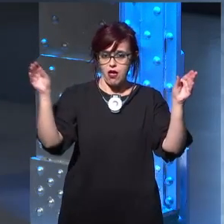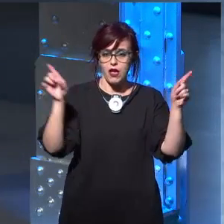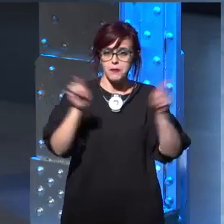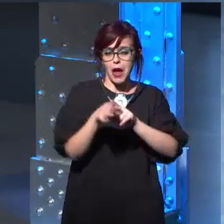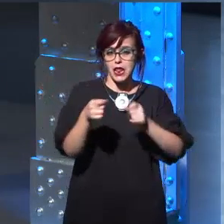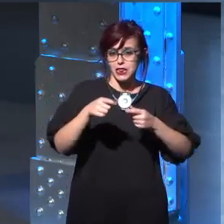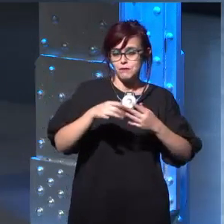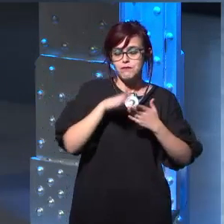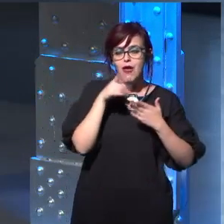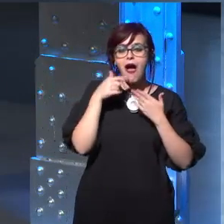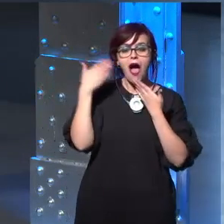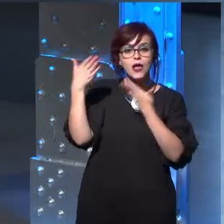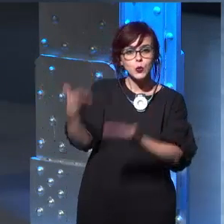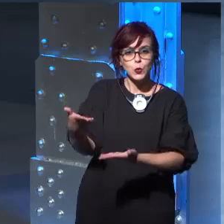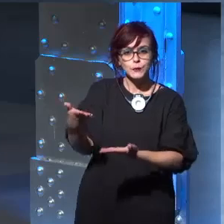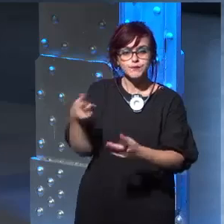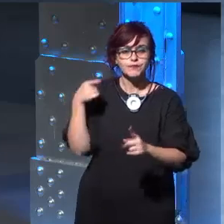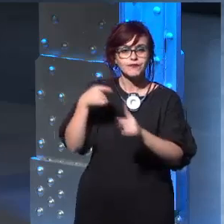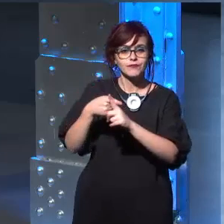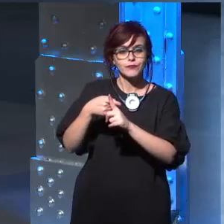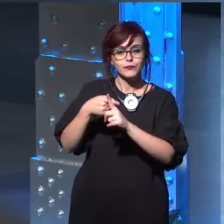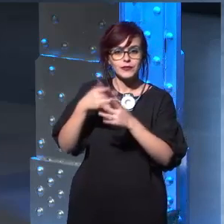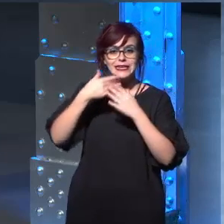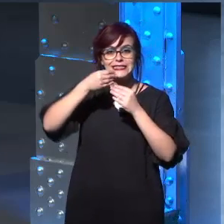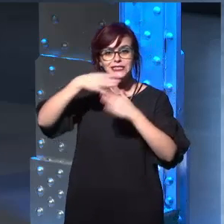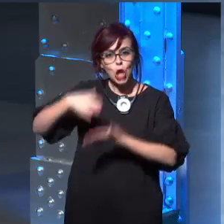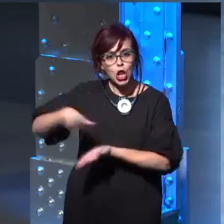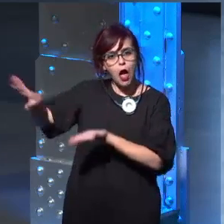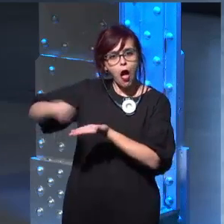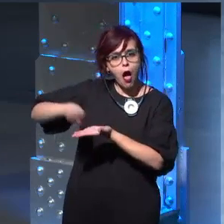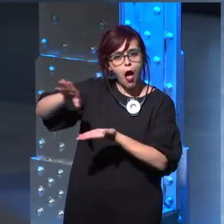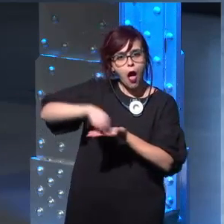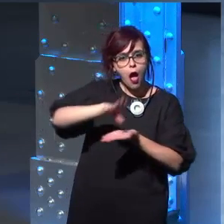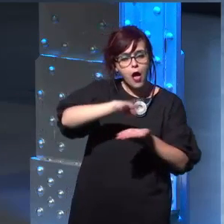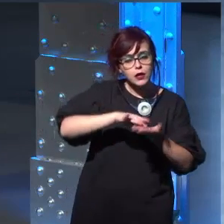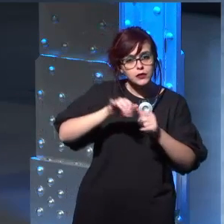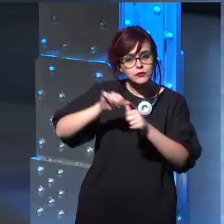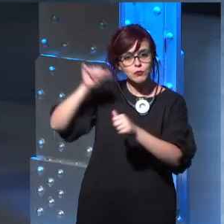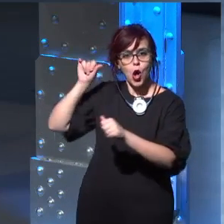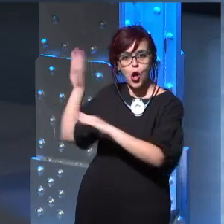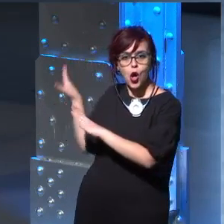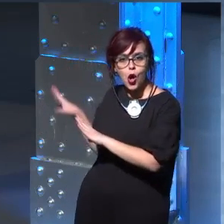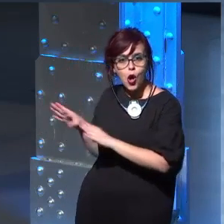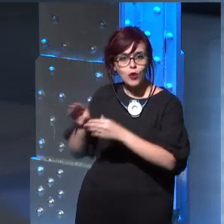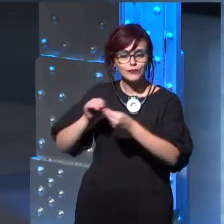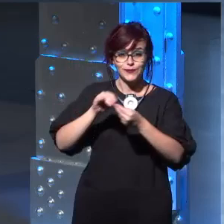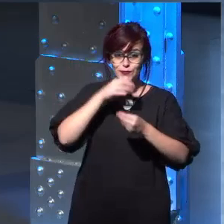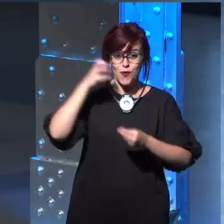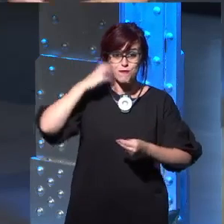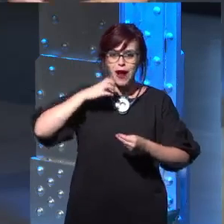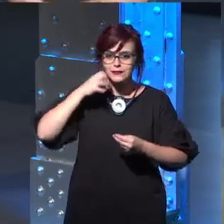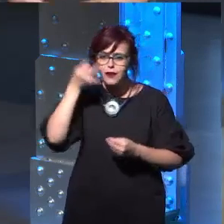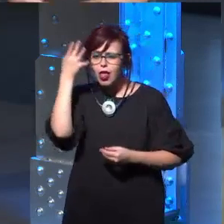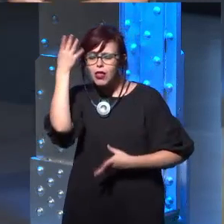encyclopedia para fans, un libro de referencia, para que toda historia de este